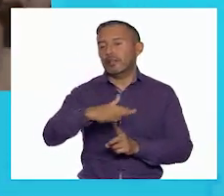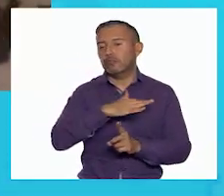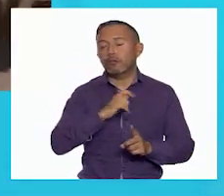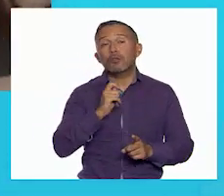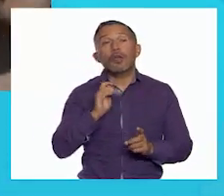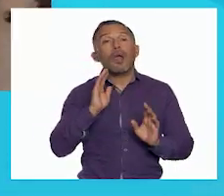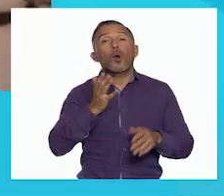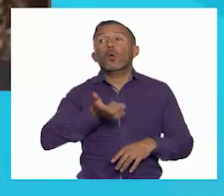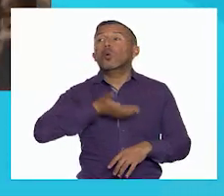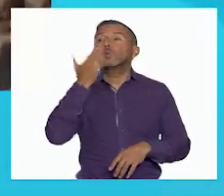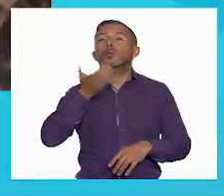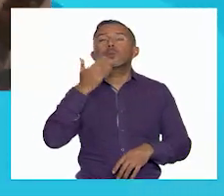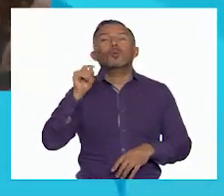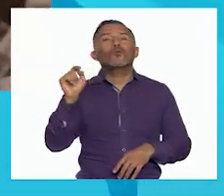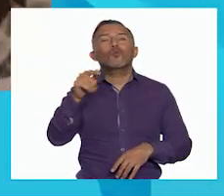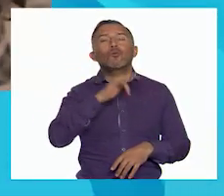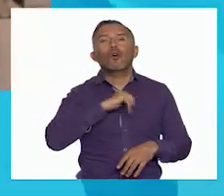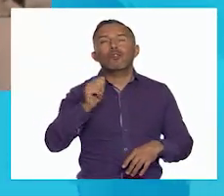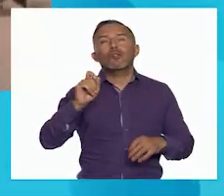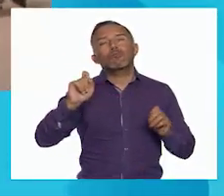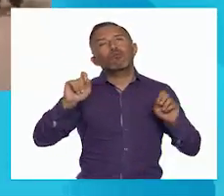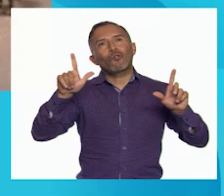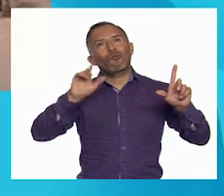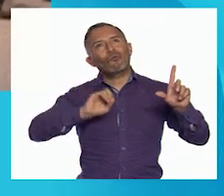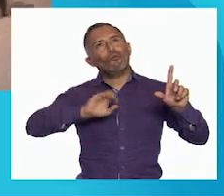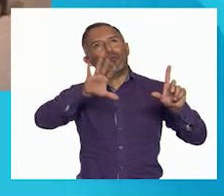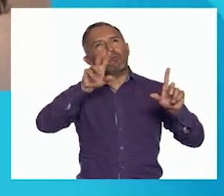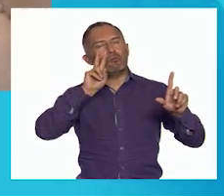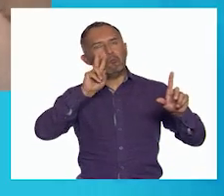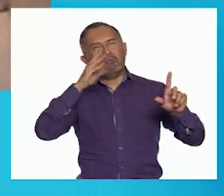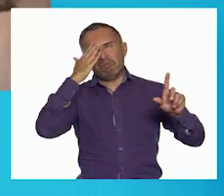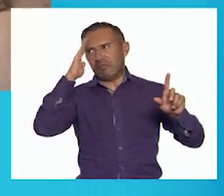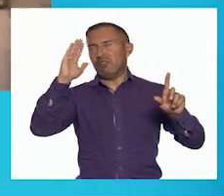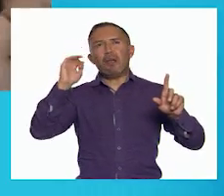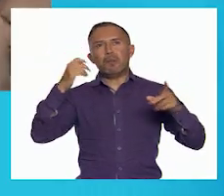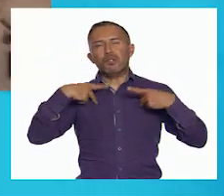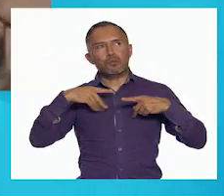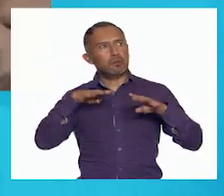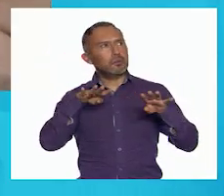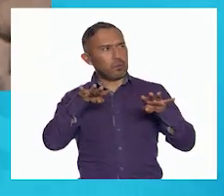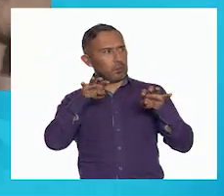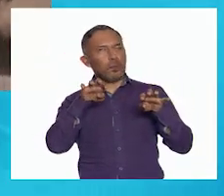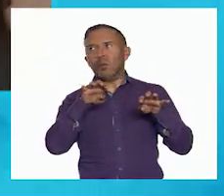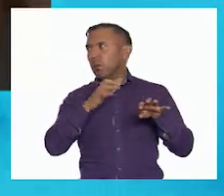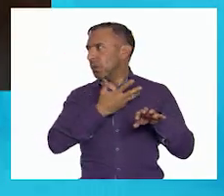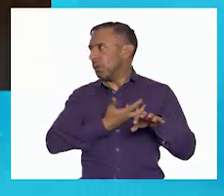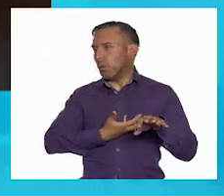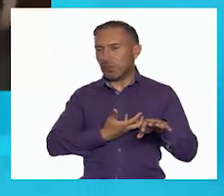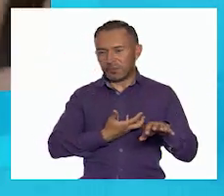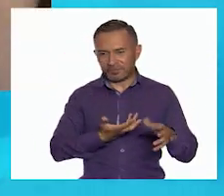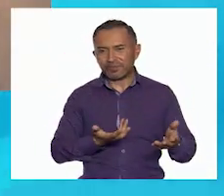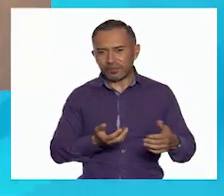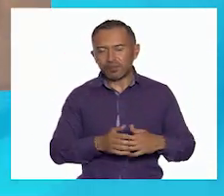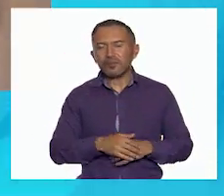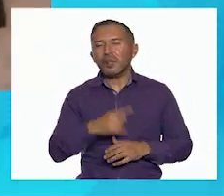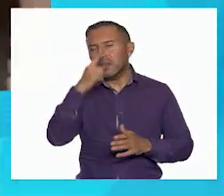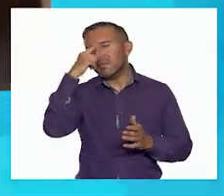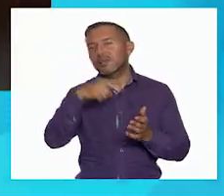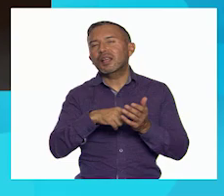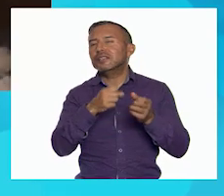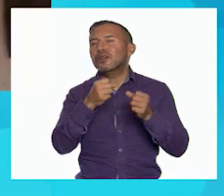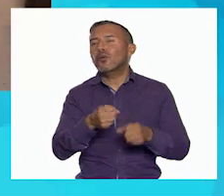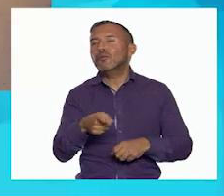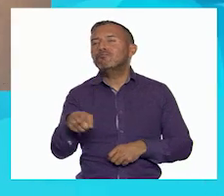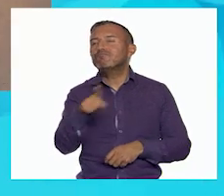no era tan común ver una proyección, entonces la gente se asustaba. Yo estoy seguro que ustedes han visto videos de